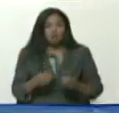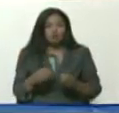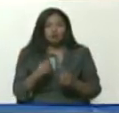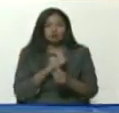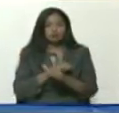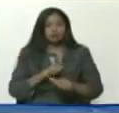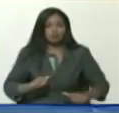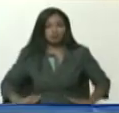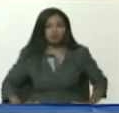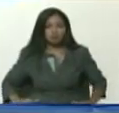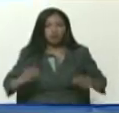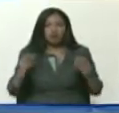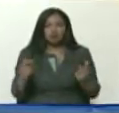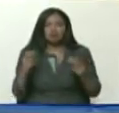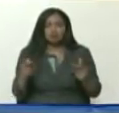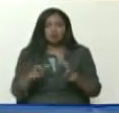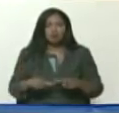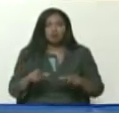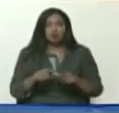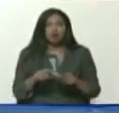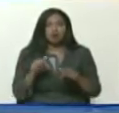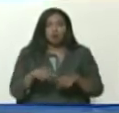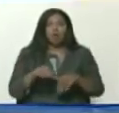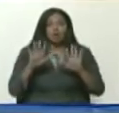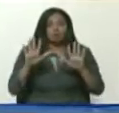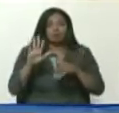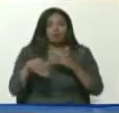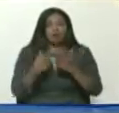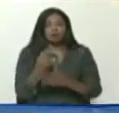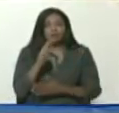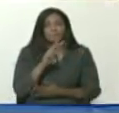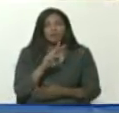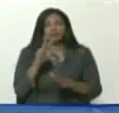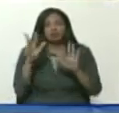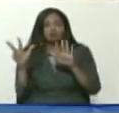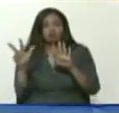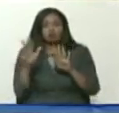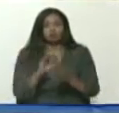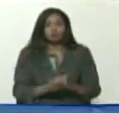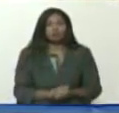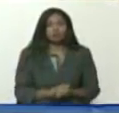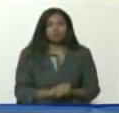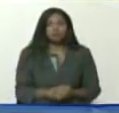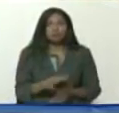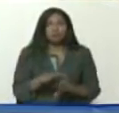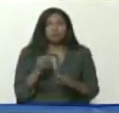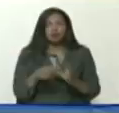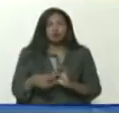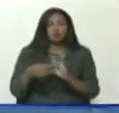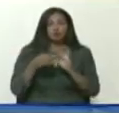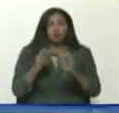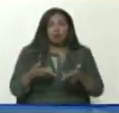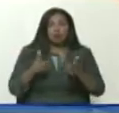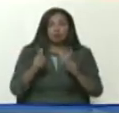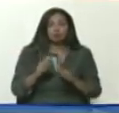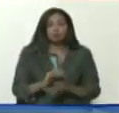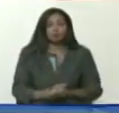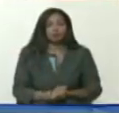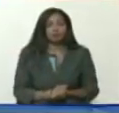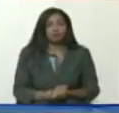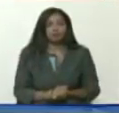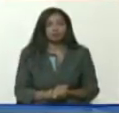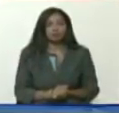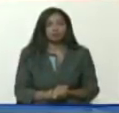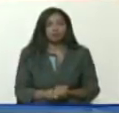Bolivariana activada desde hoy 10 hasta el 28... para dejar, mira, todo listo,